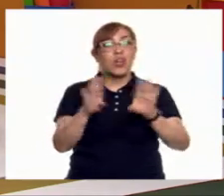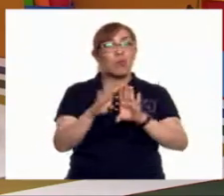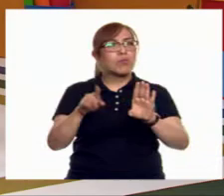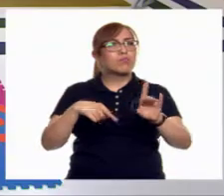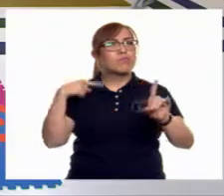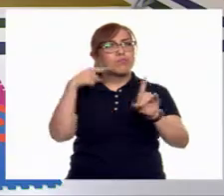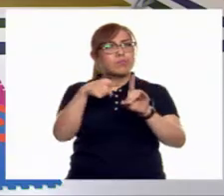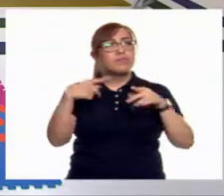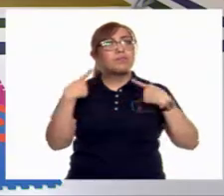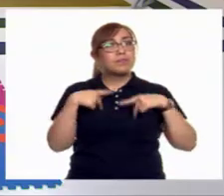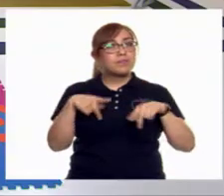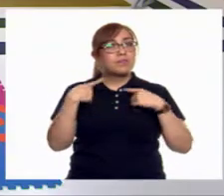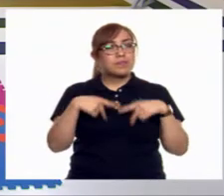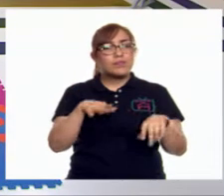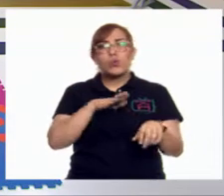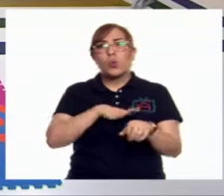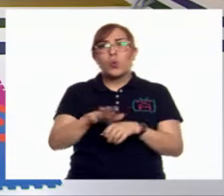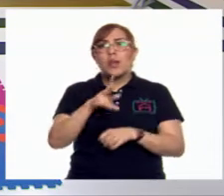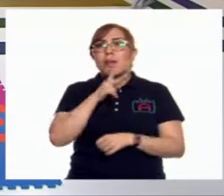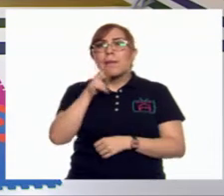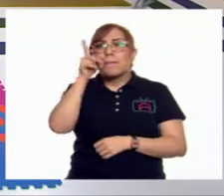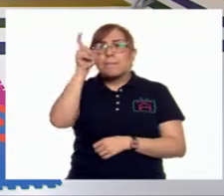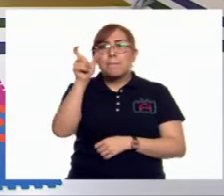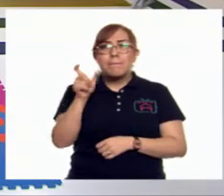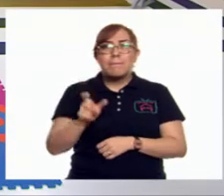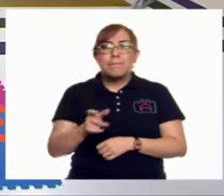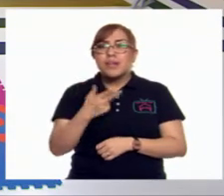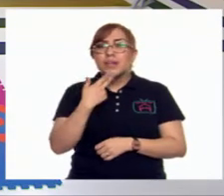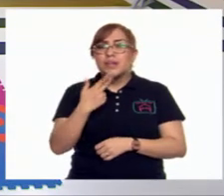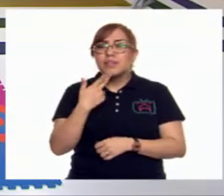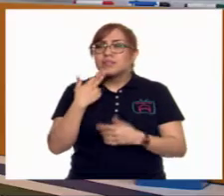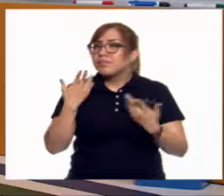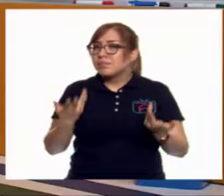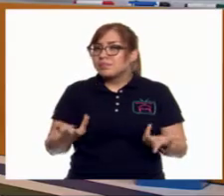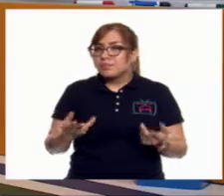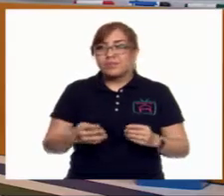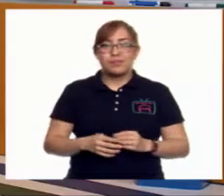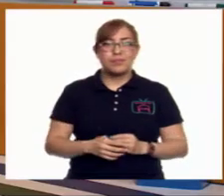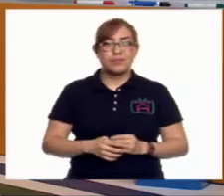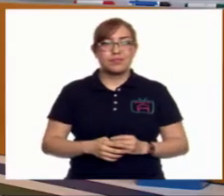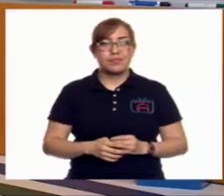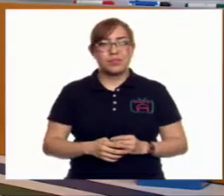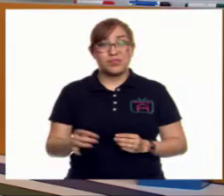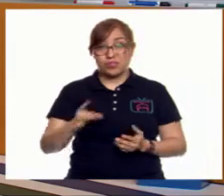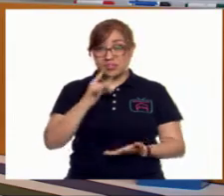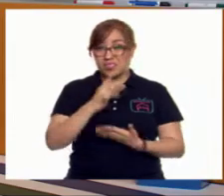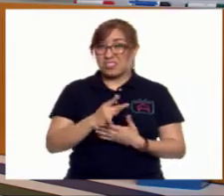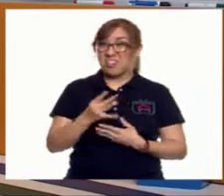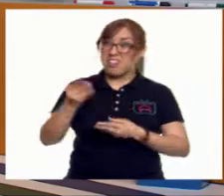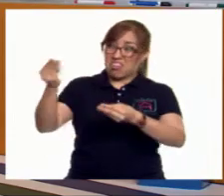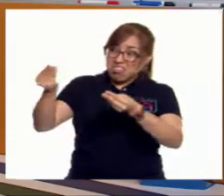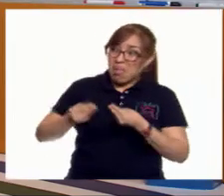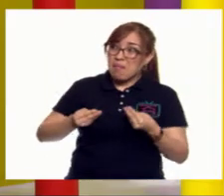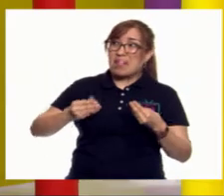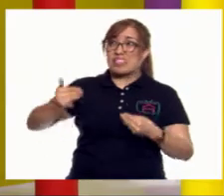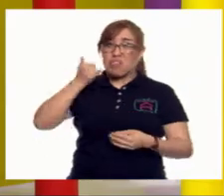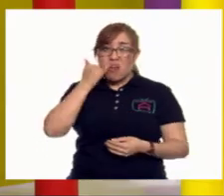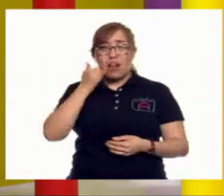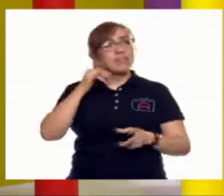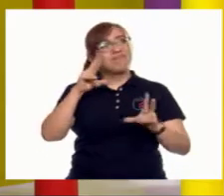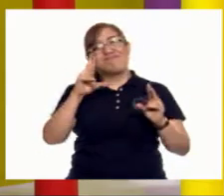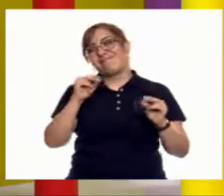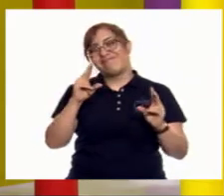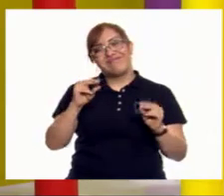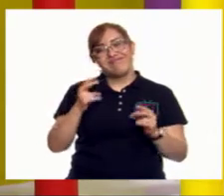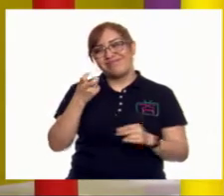Claro. ¿Qué palabras debemos de usar? No, porque niños, dame el celular. No, pues ¿cómo? Así no, no podemos exigir